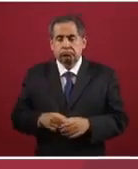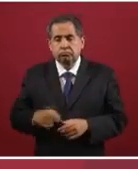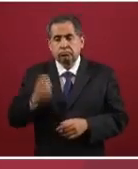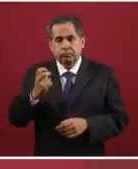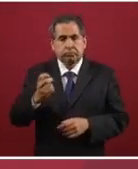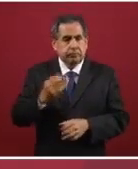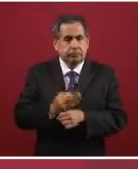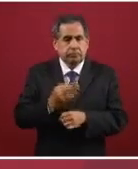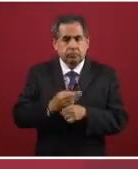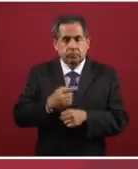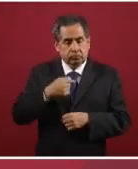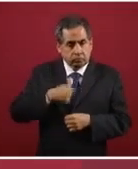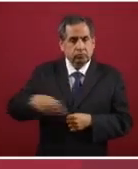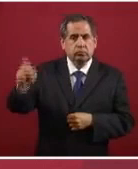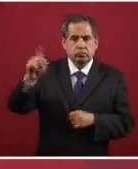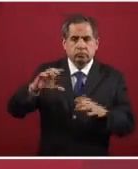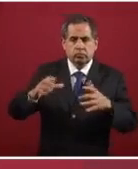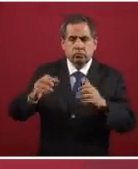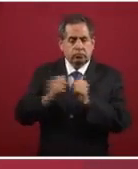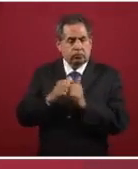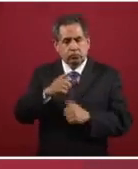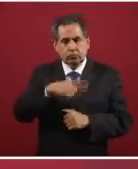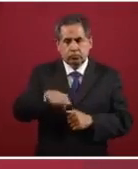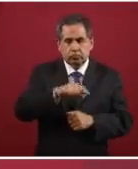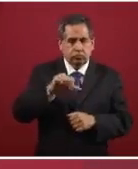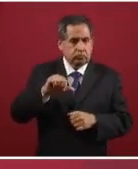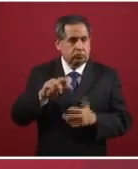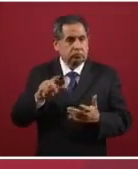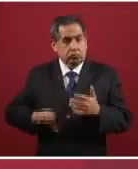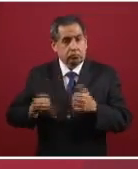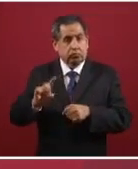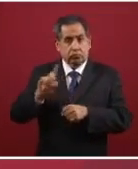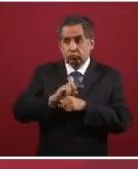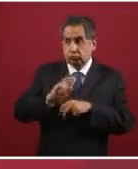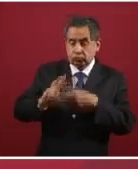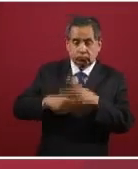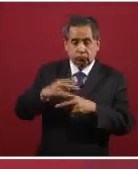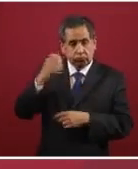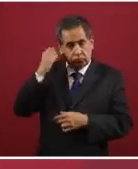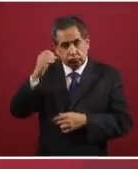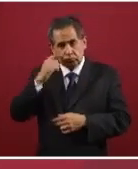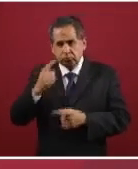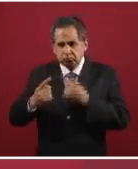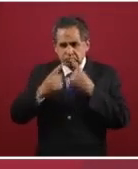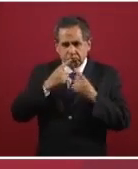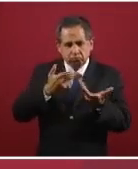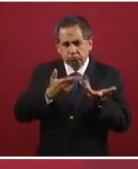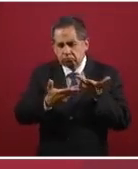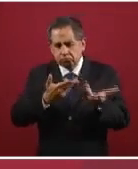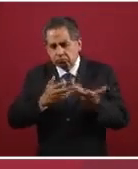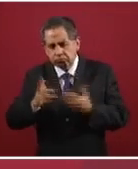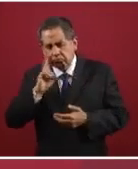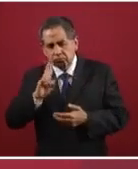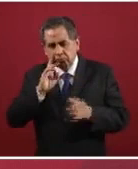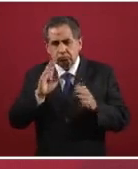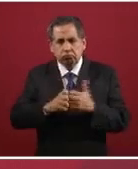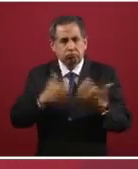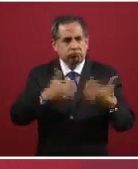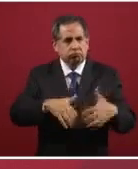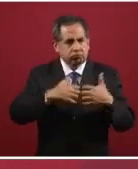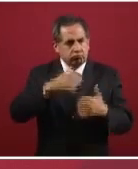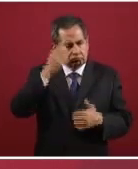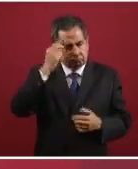eso vamos a estar con ellos el día de hoy, intercambiando puntos de vista con